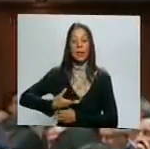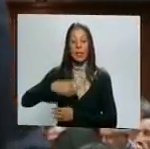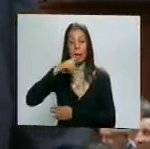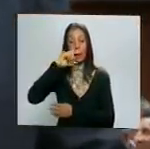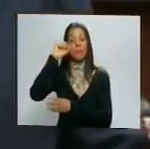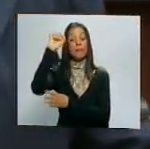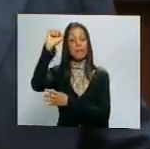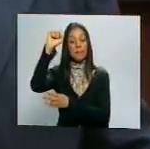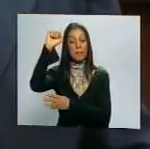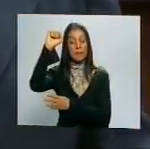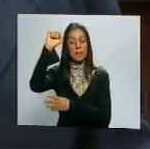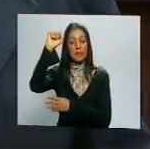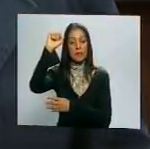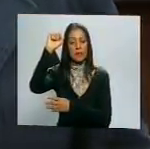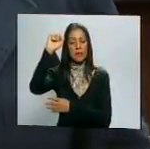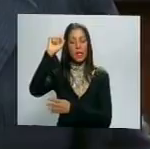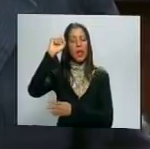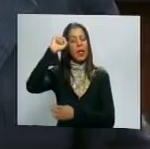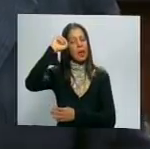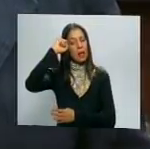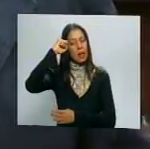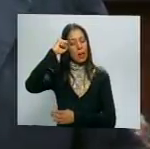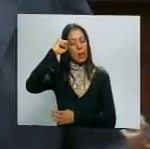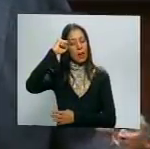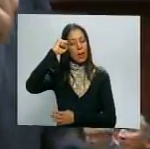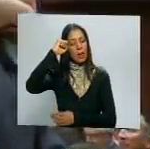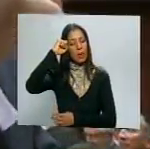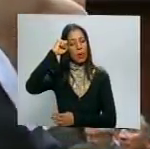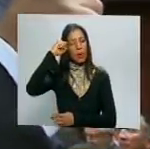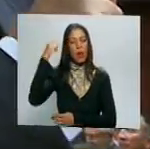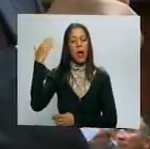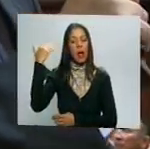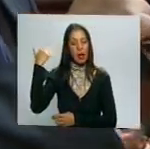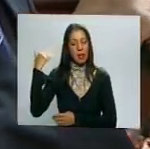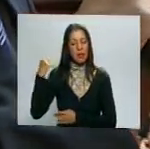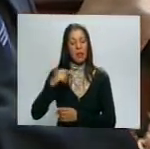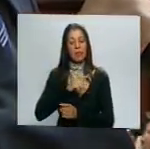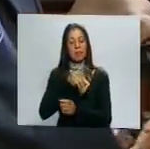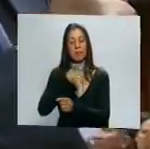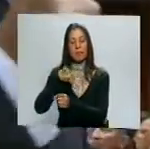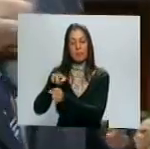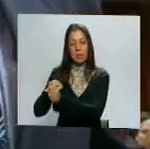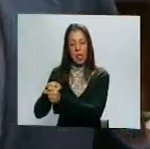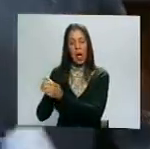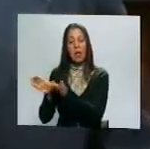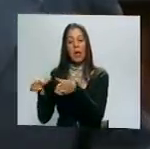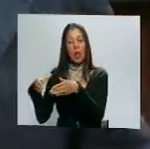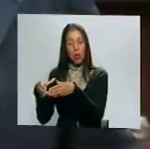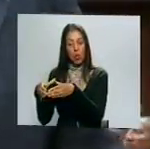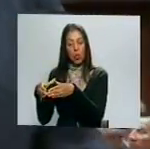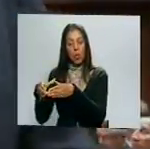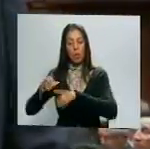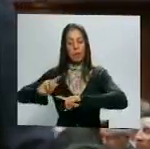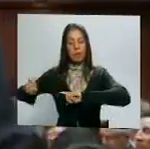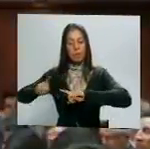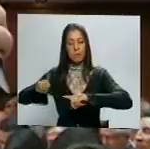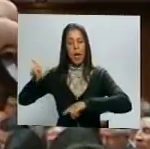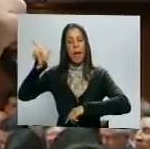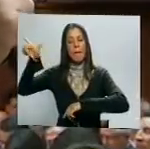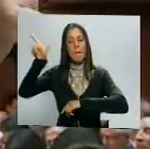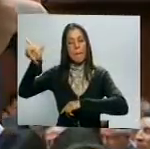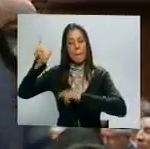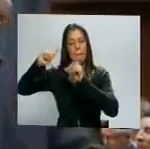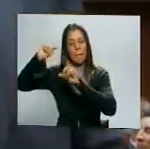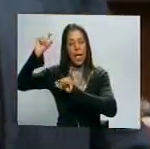Maduro. Yo recuerdo haber estado en una reunión de la Dirección Nacional del PSUV en un momento dado, y uno de